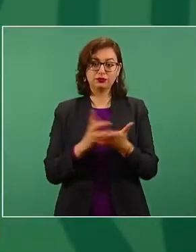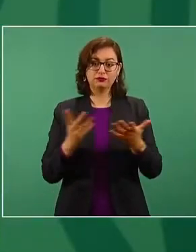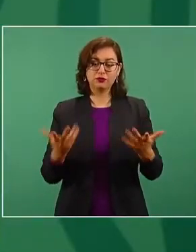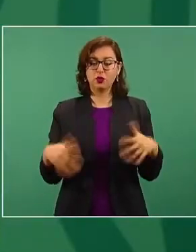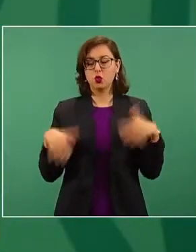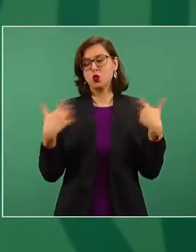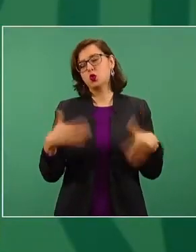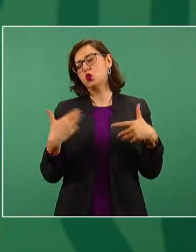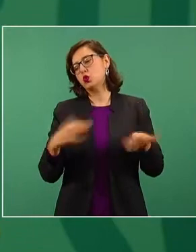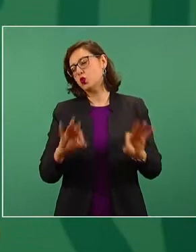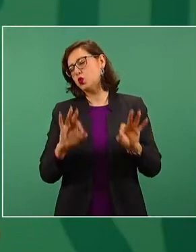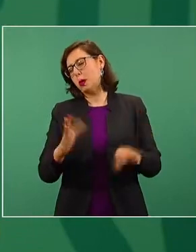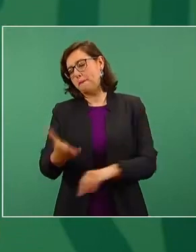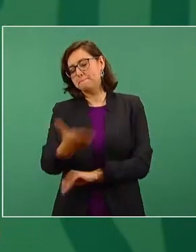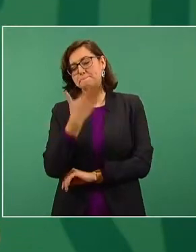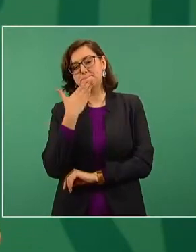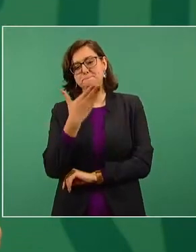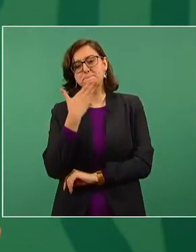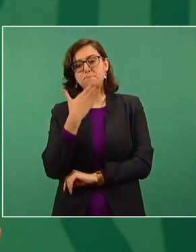exalta